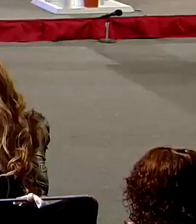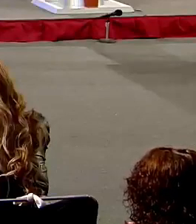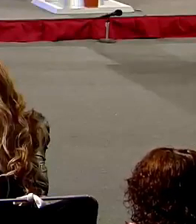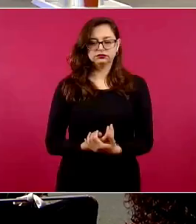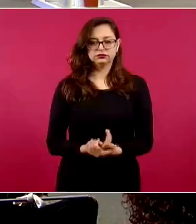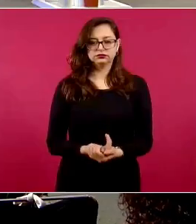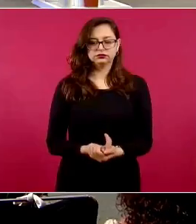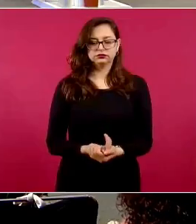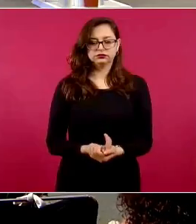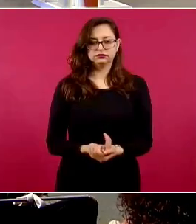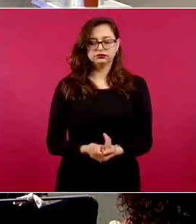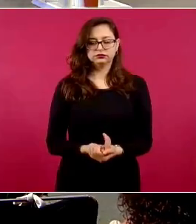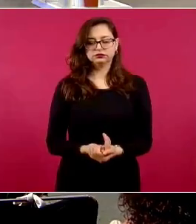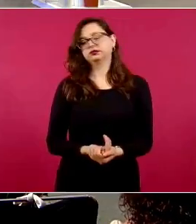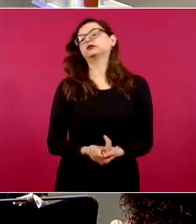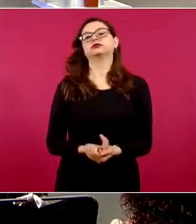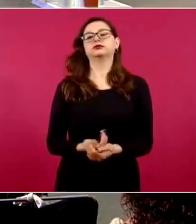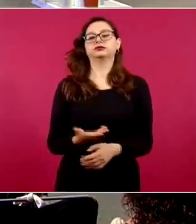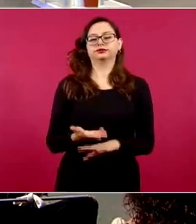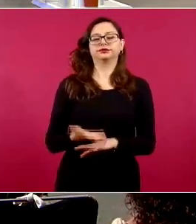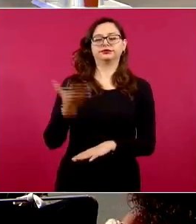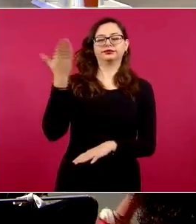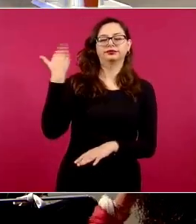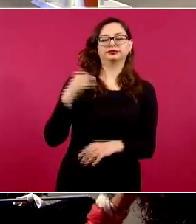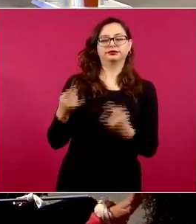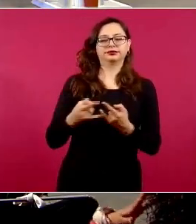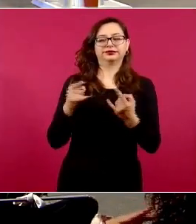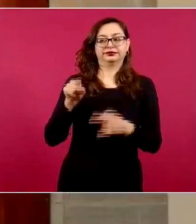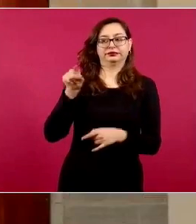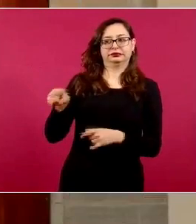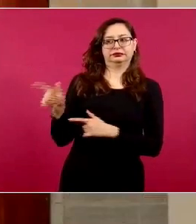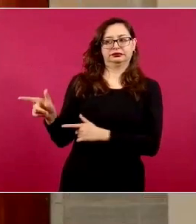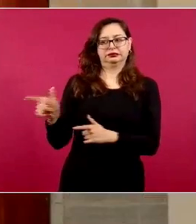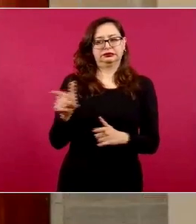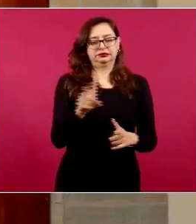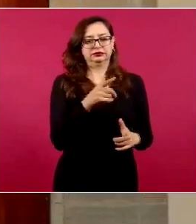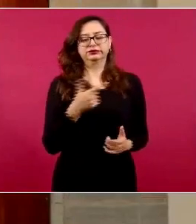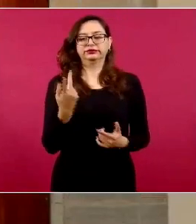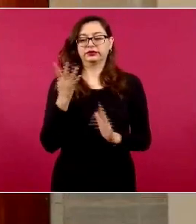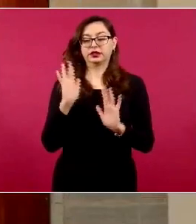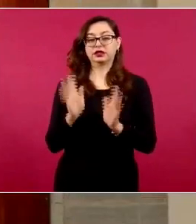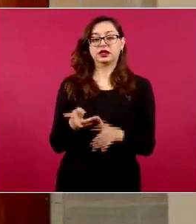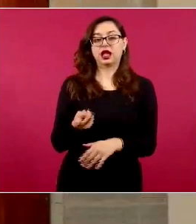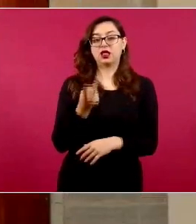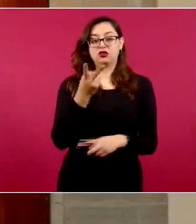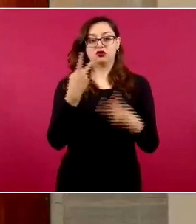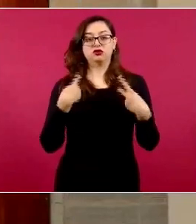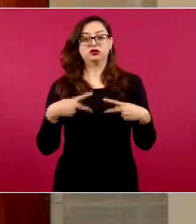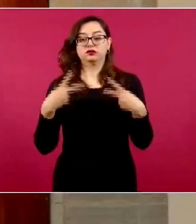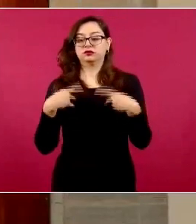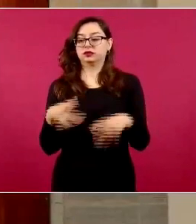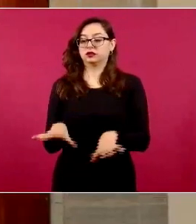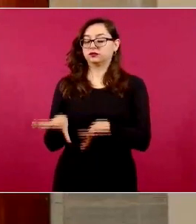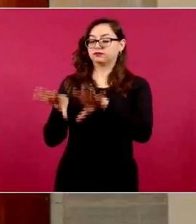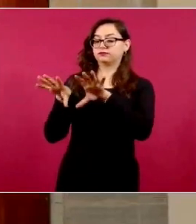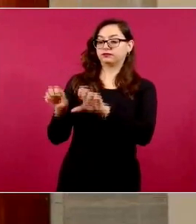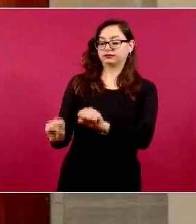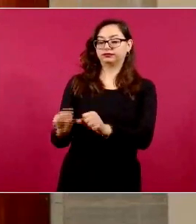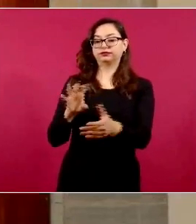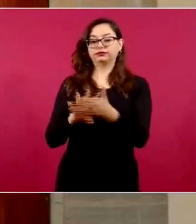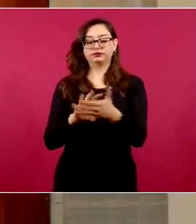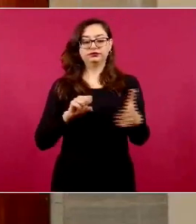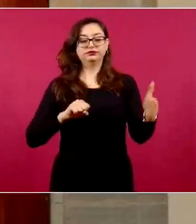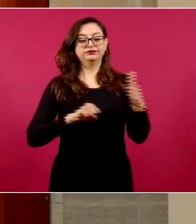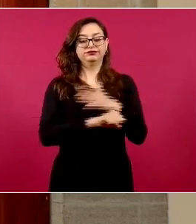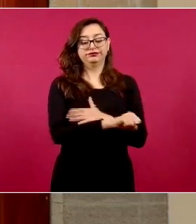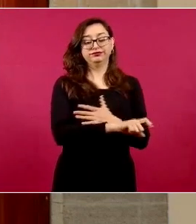detenidos 2 personas en Marcos Castellano, que es la cabecera municipal de San José de Gracia. Fueron abatidos